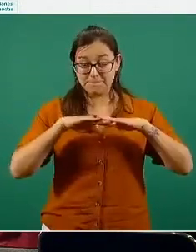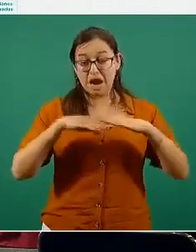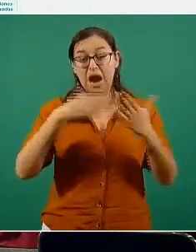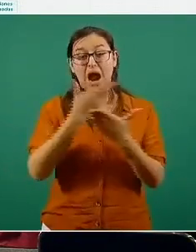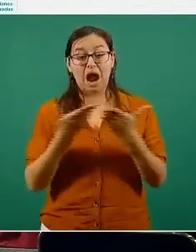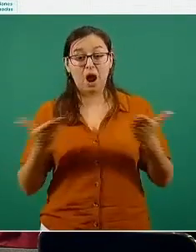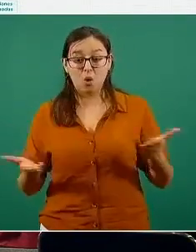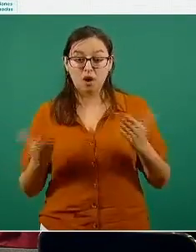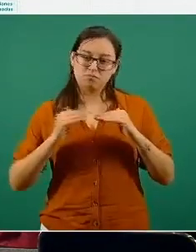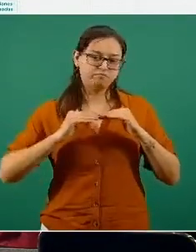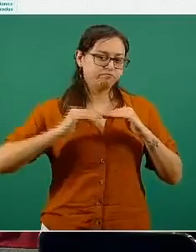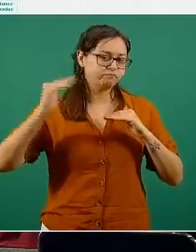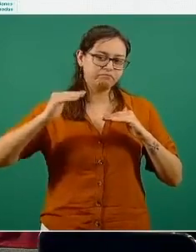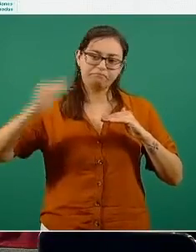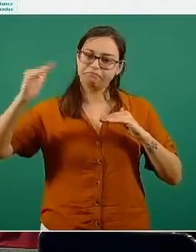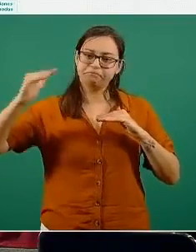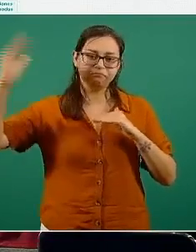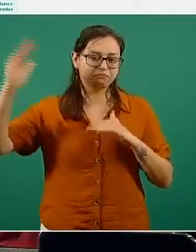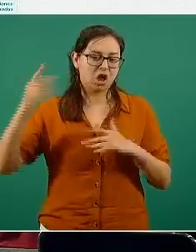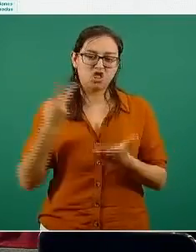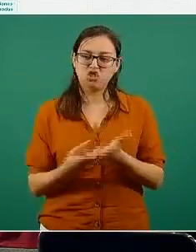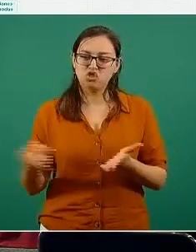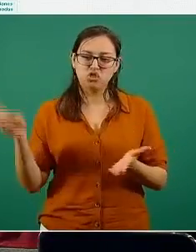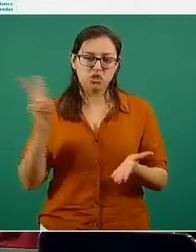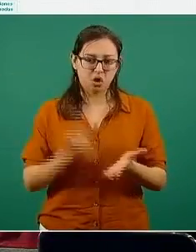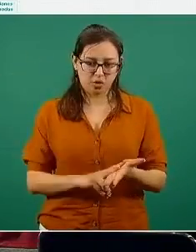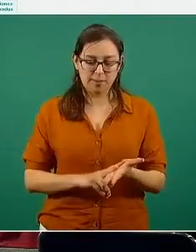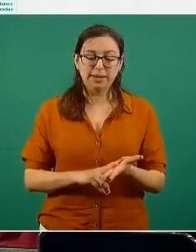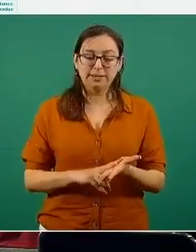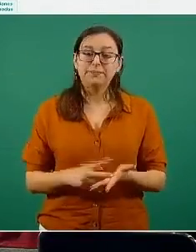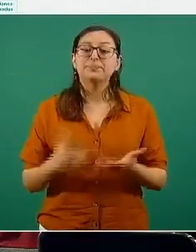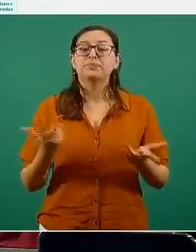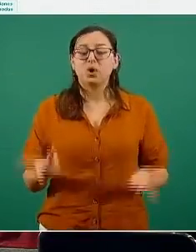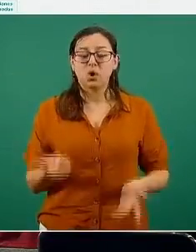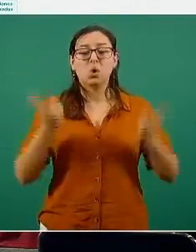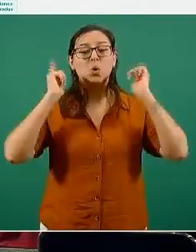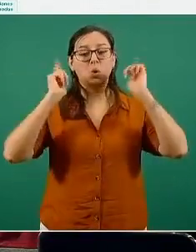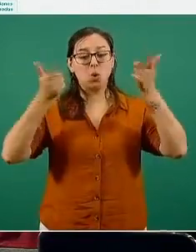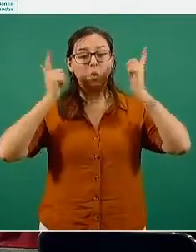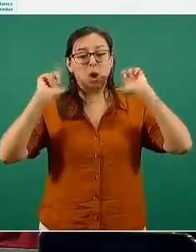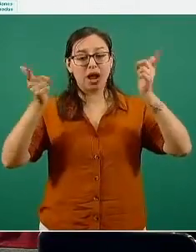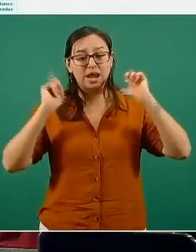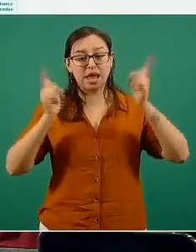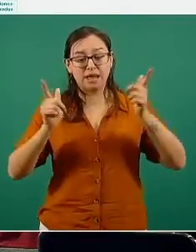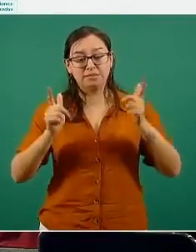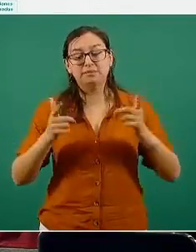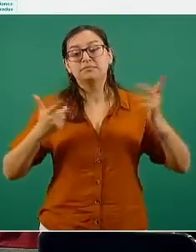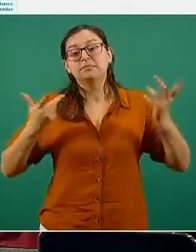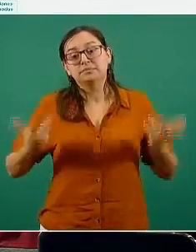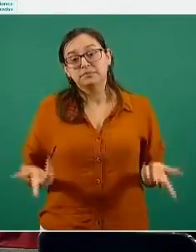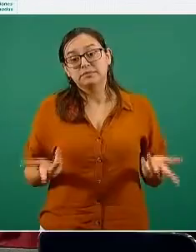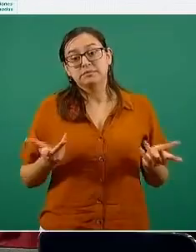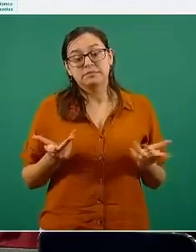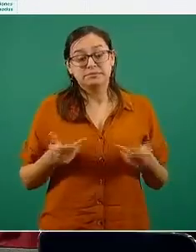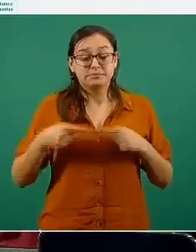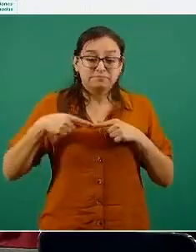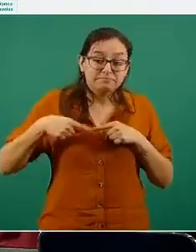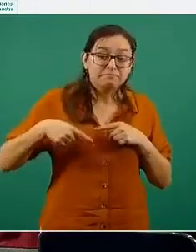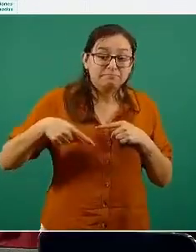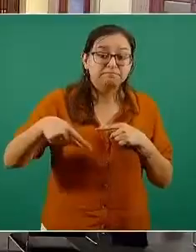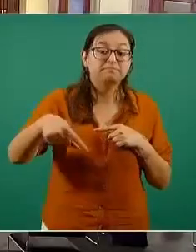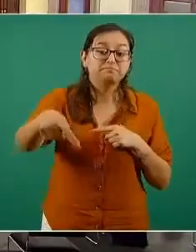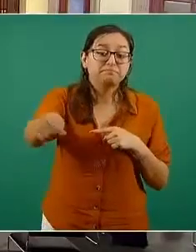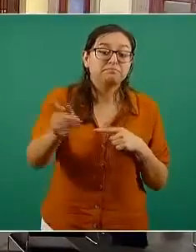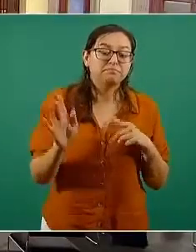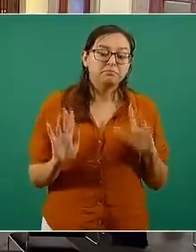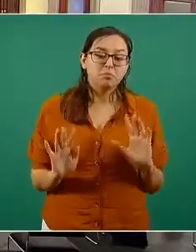semana 28-29 del año pasado, y esperamos que esto, pues dependiendo de cómo vaya bajando, pues